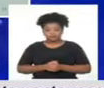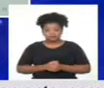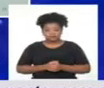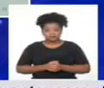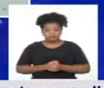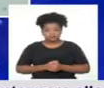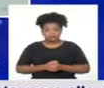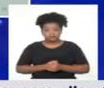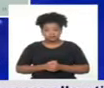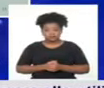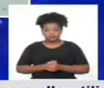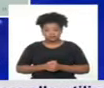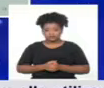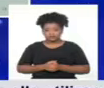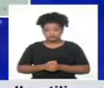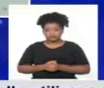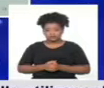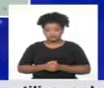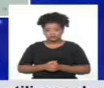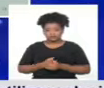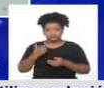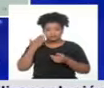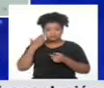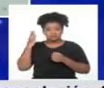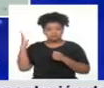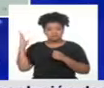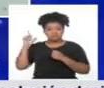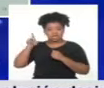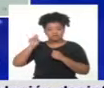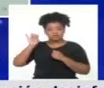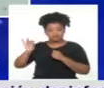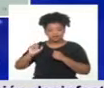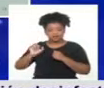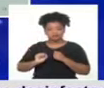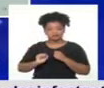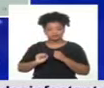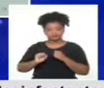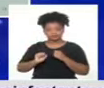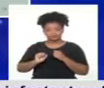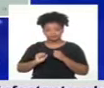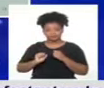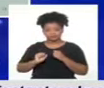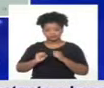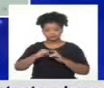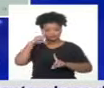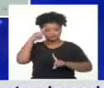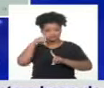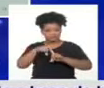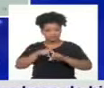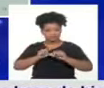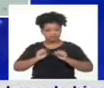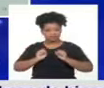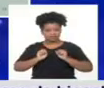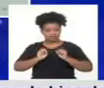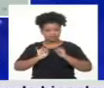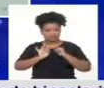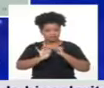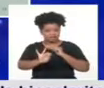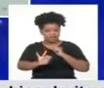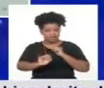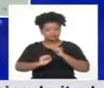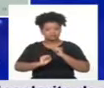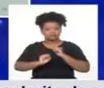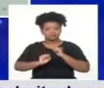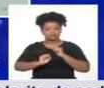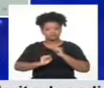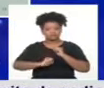sigue Santi Espíritus con 16, Caibaiguán con 8, Trinidad con 7, Tahuasco con 2